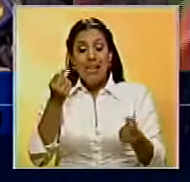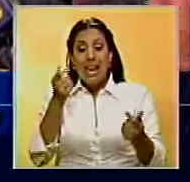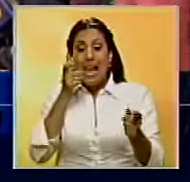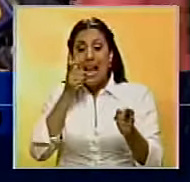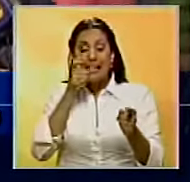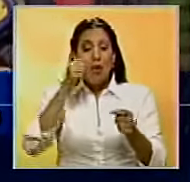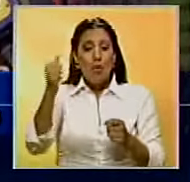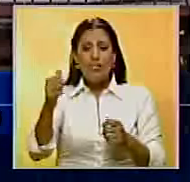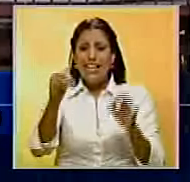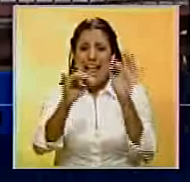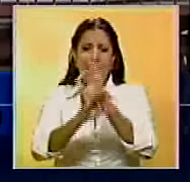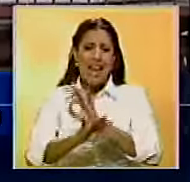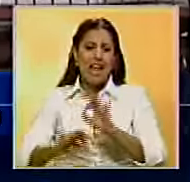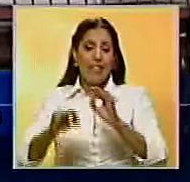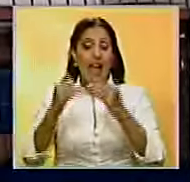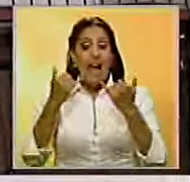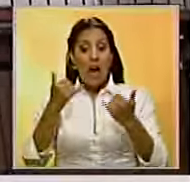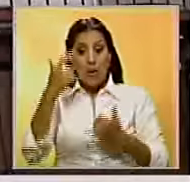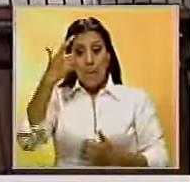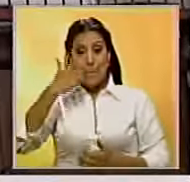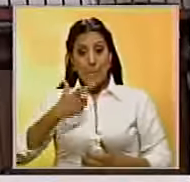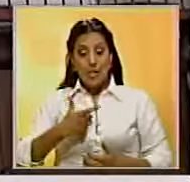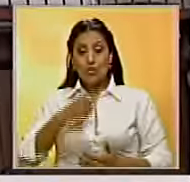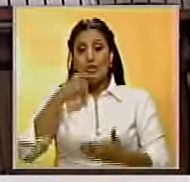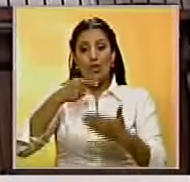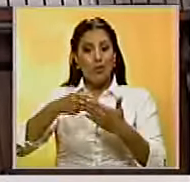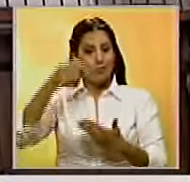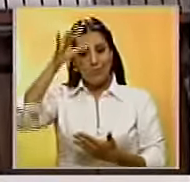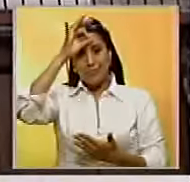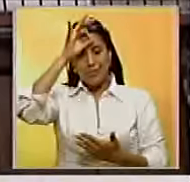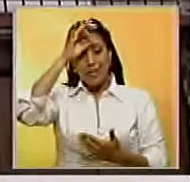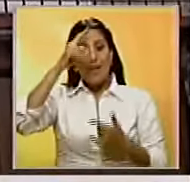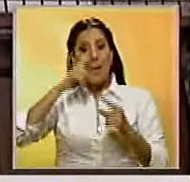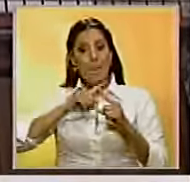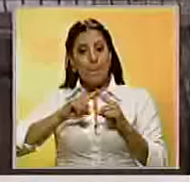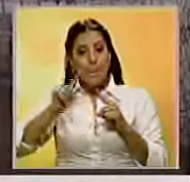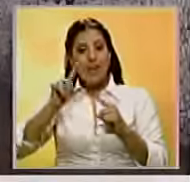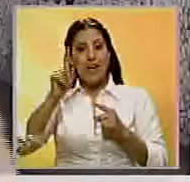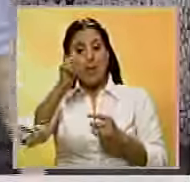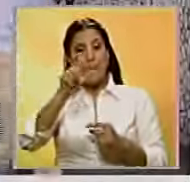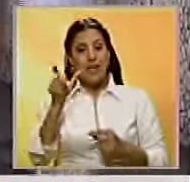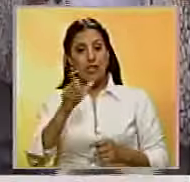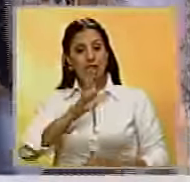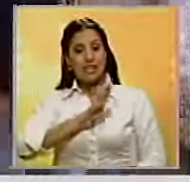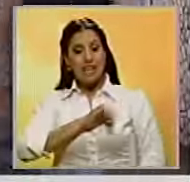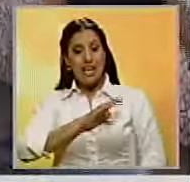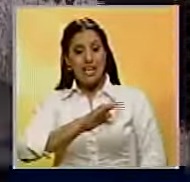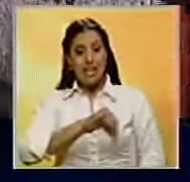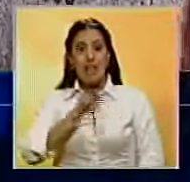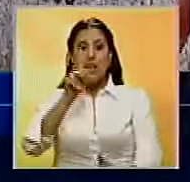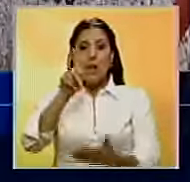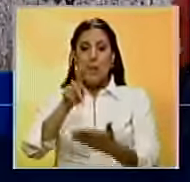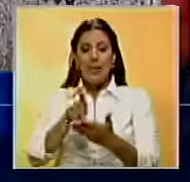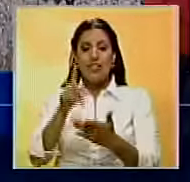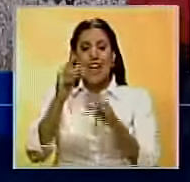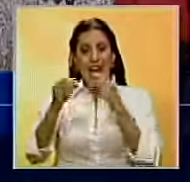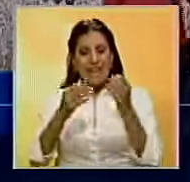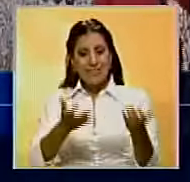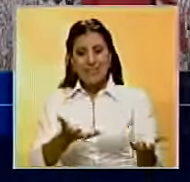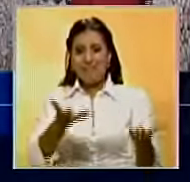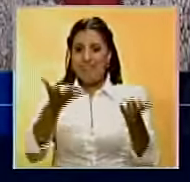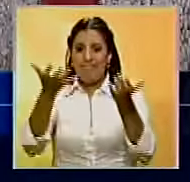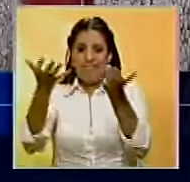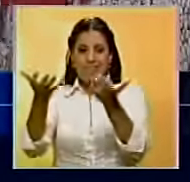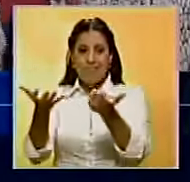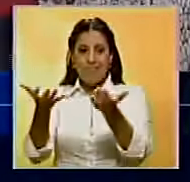vigilancia para nada. Por ahora el cadáver no ha sido identificado. Los funcionarios de la Policía Científica hicieron presencia acá para realizar el